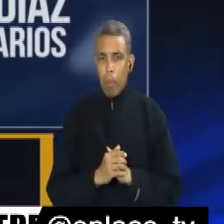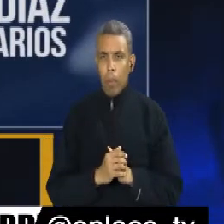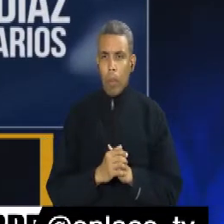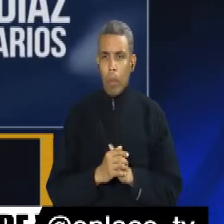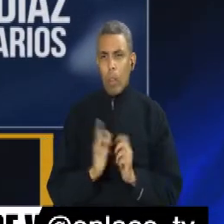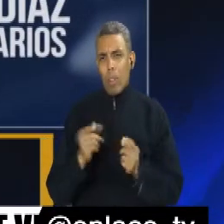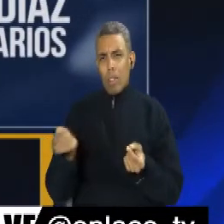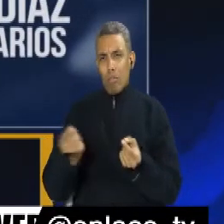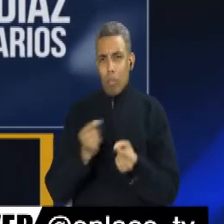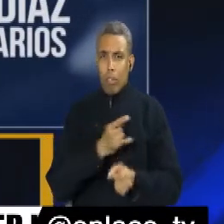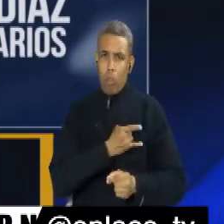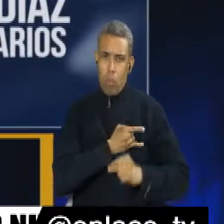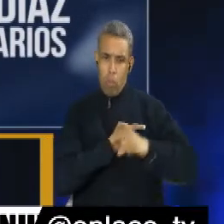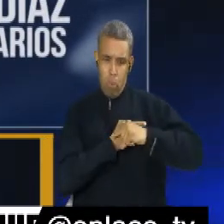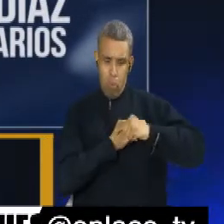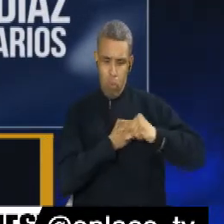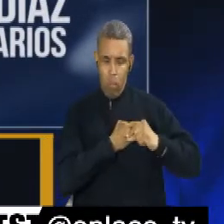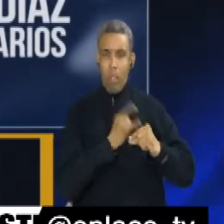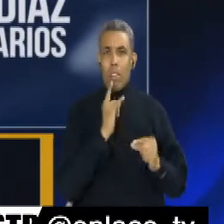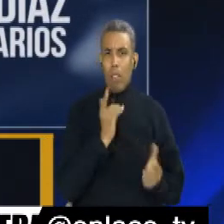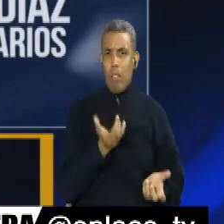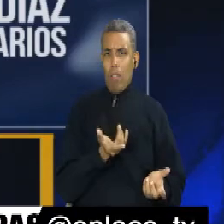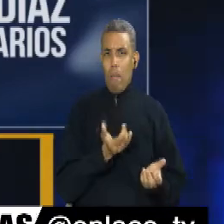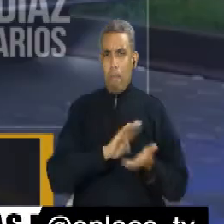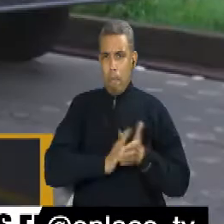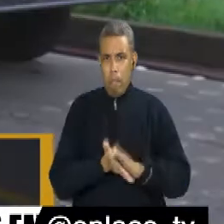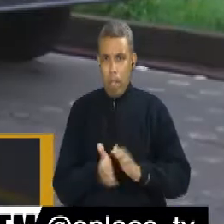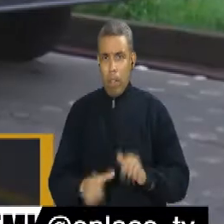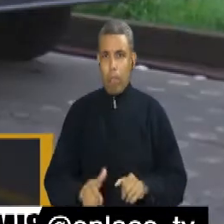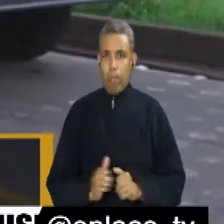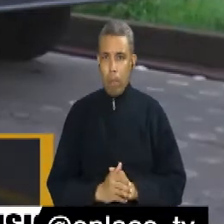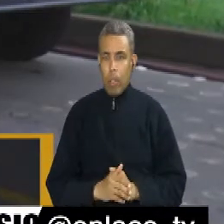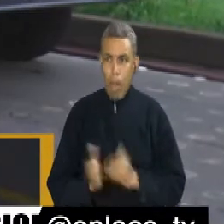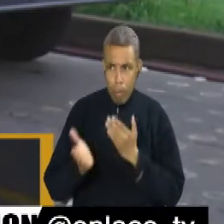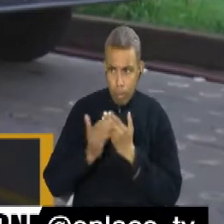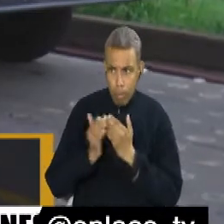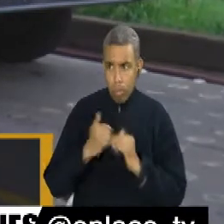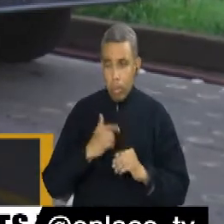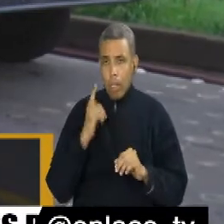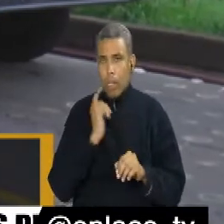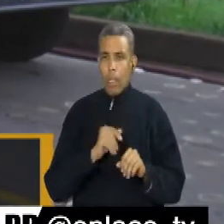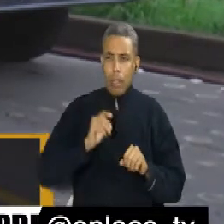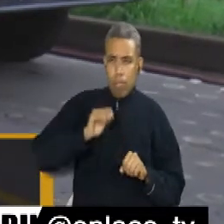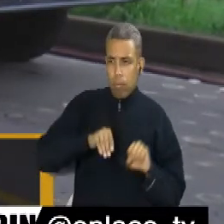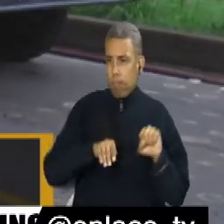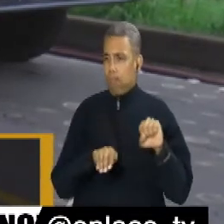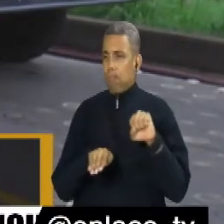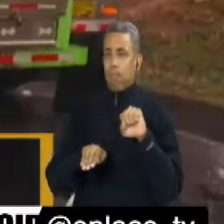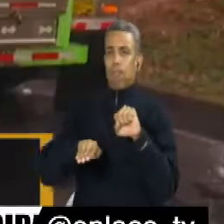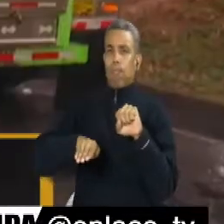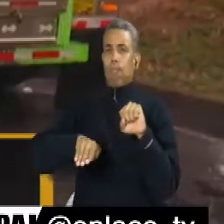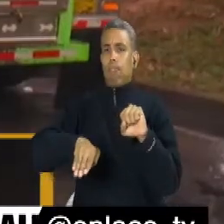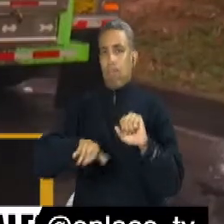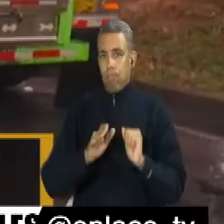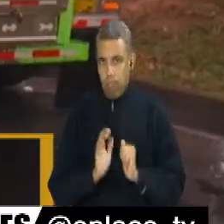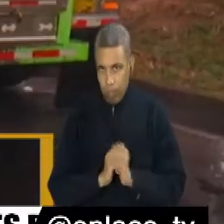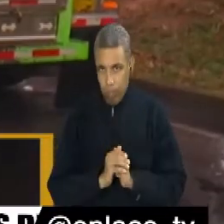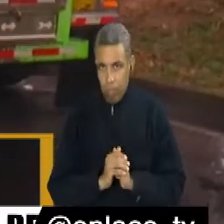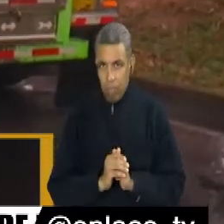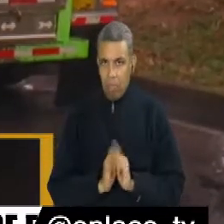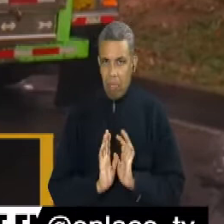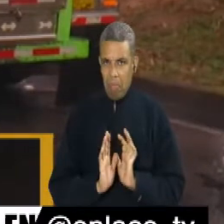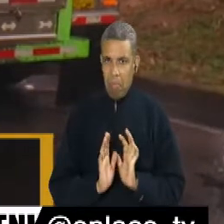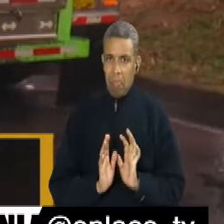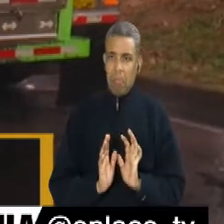vehículo tractocamión. Inmediatamente desplazamos uno de nuestros doble toques con 4 unidades. Aquí en el sitio encontramos este vehículo